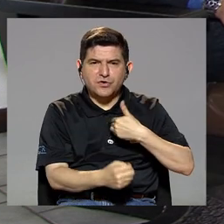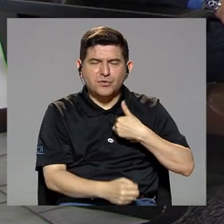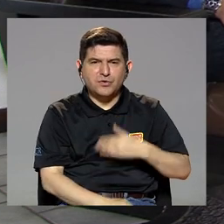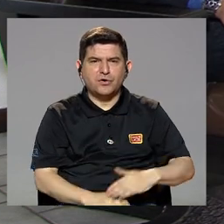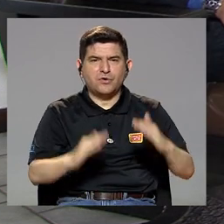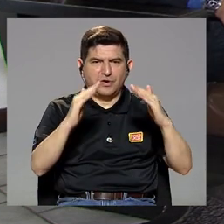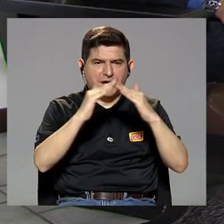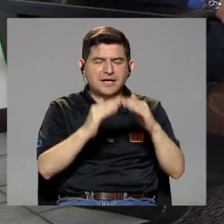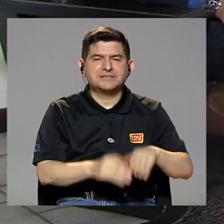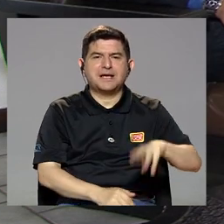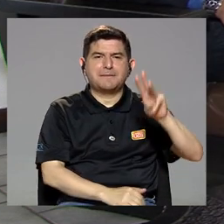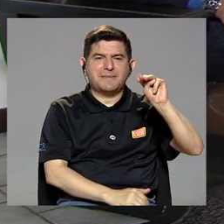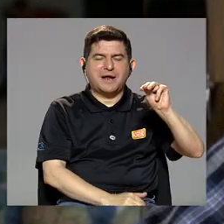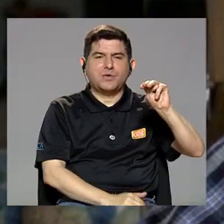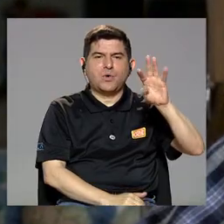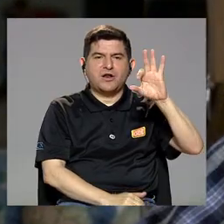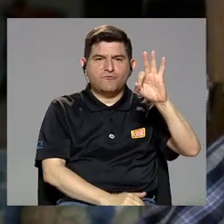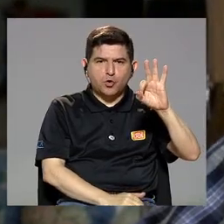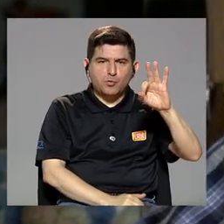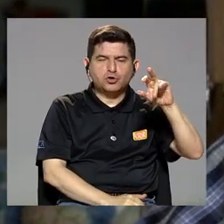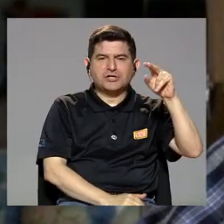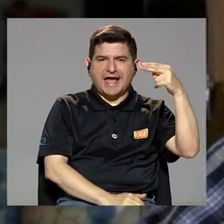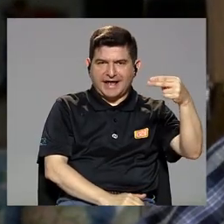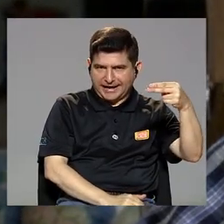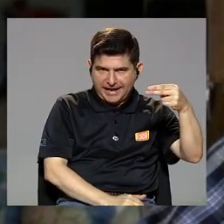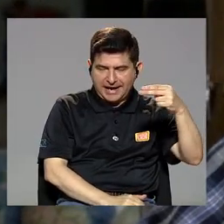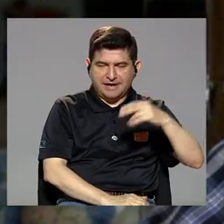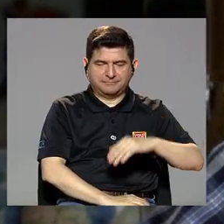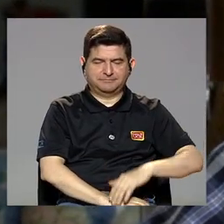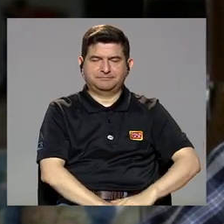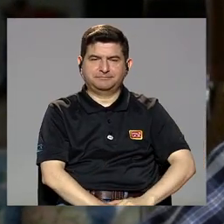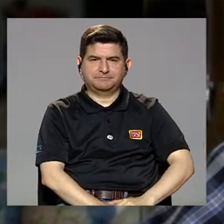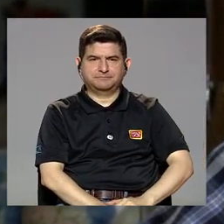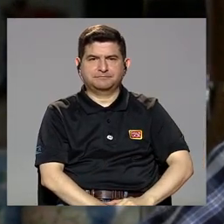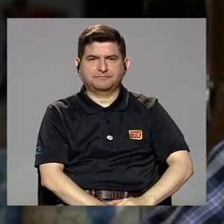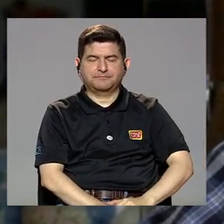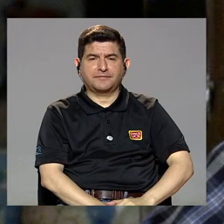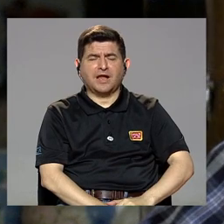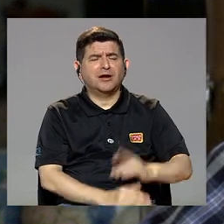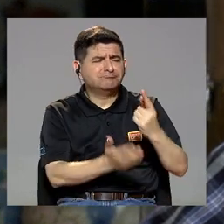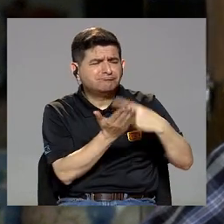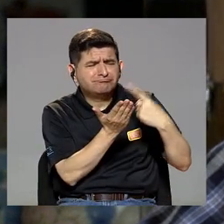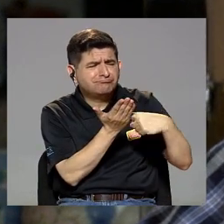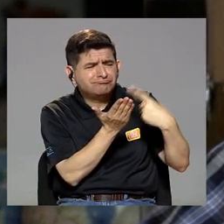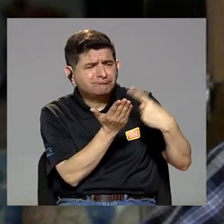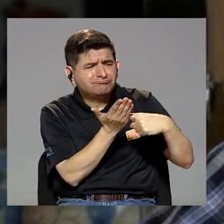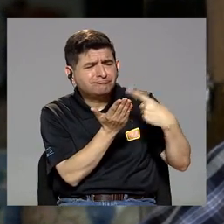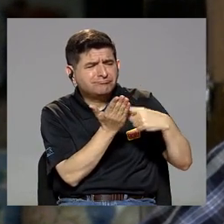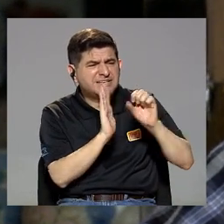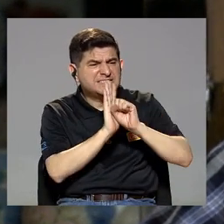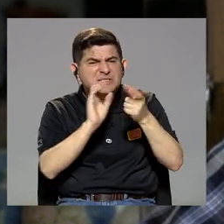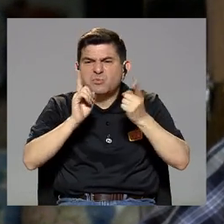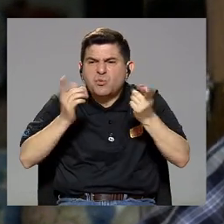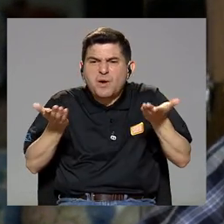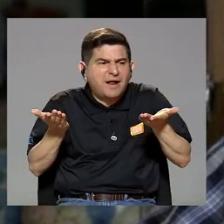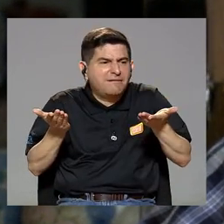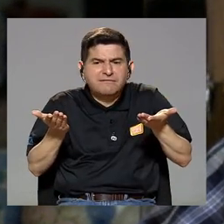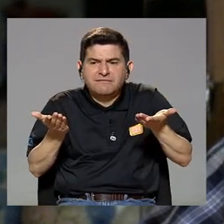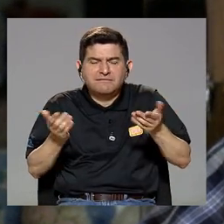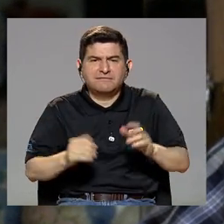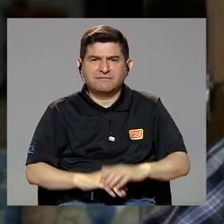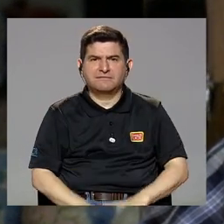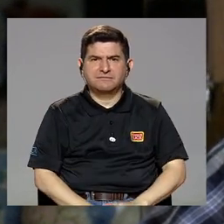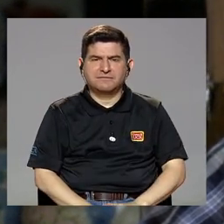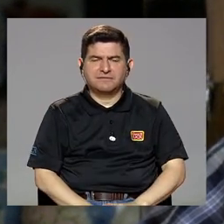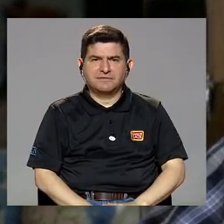casa de manuel formoso herrera estábamos discutiendo que el símbolo poníamos y